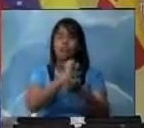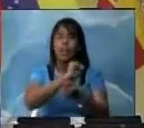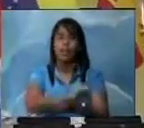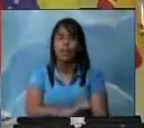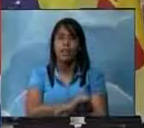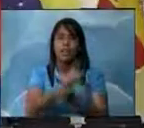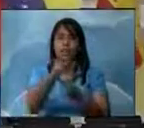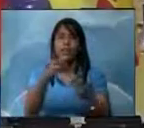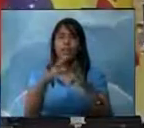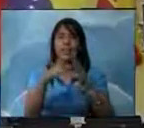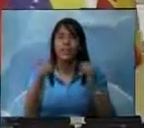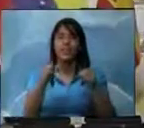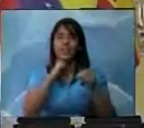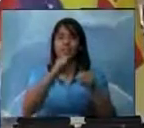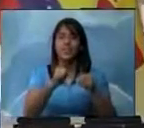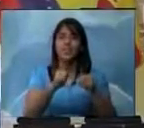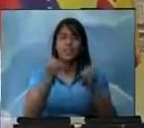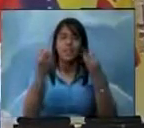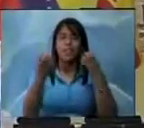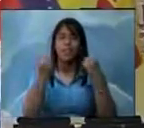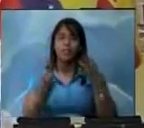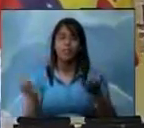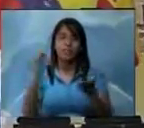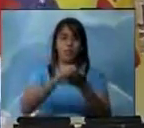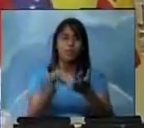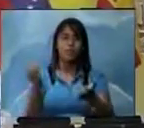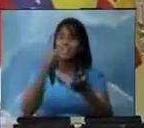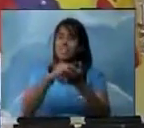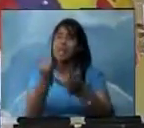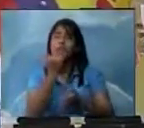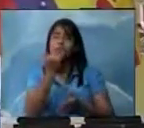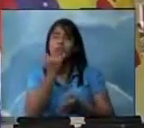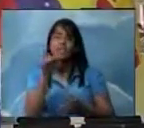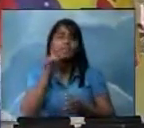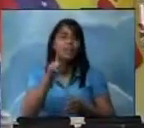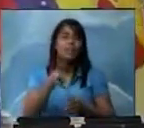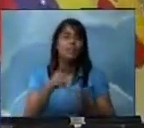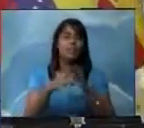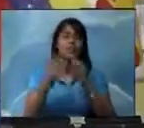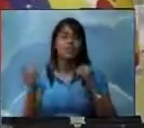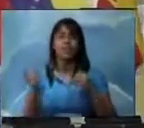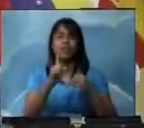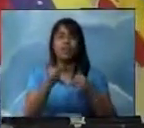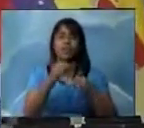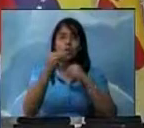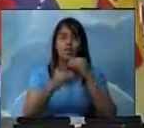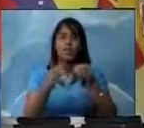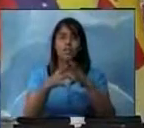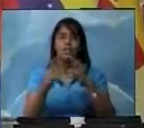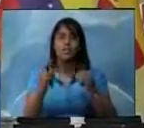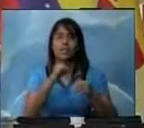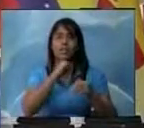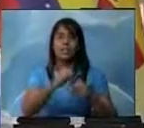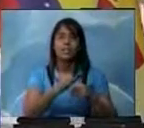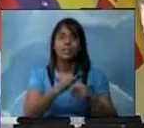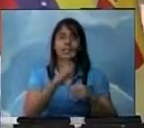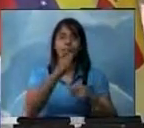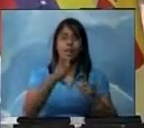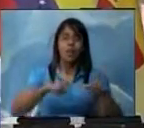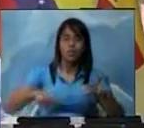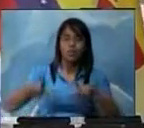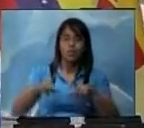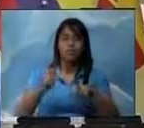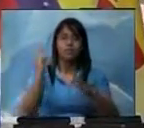esclavos. Una de tantas veces que le fallaron a Dios, que no atendieron a la palabra de